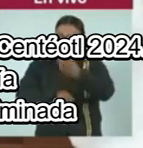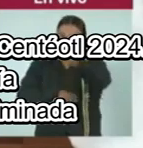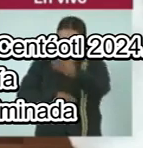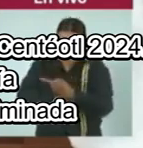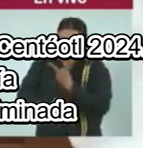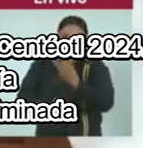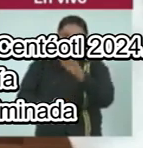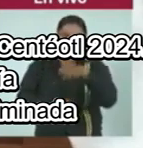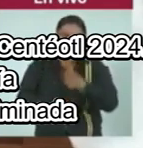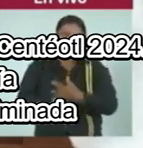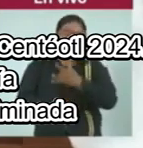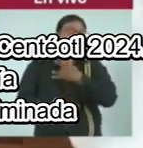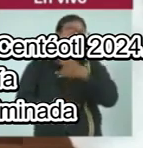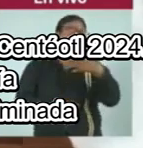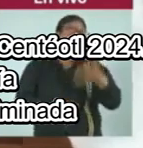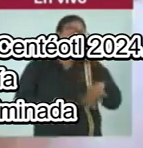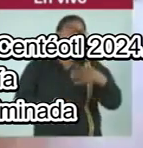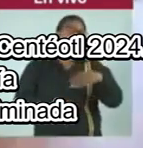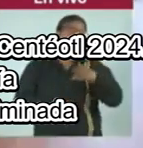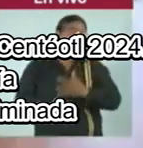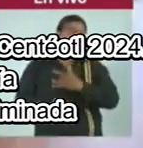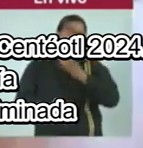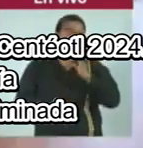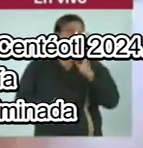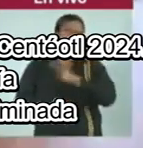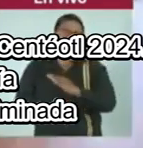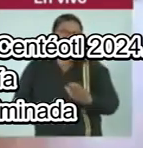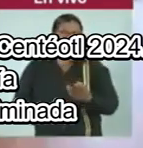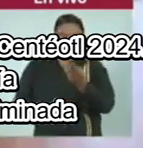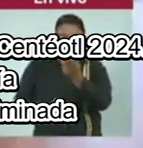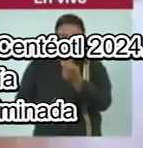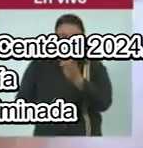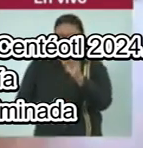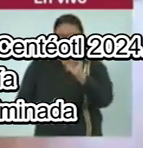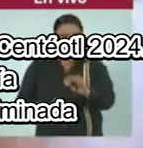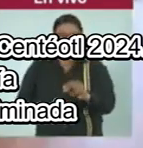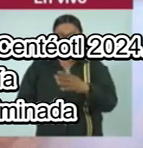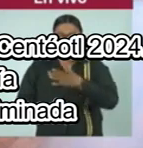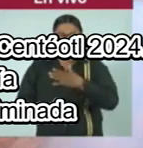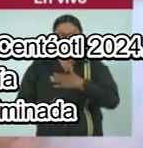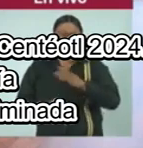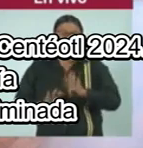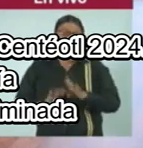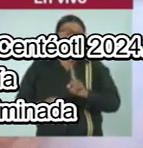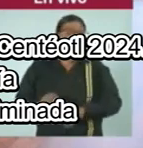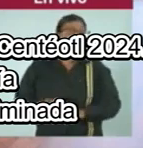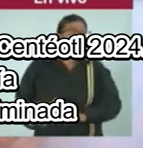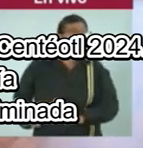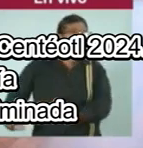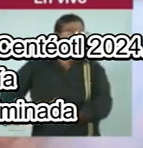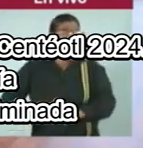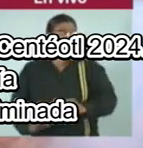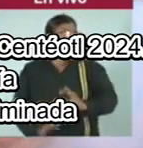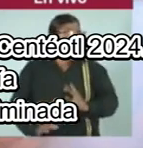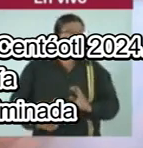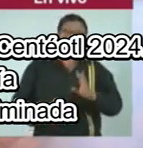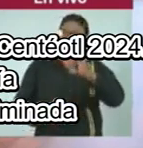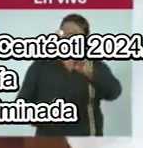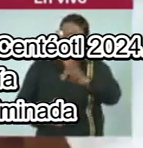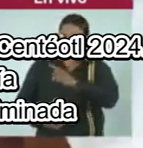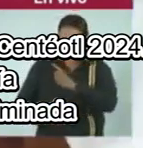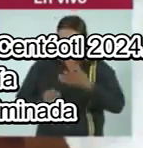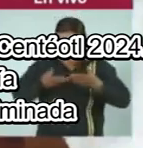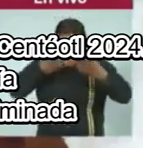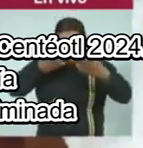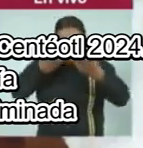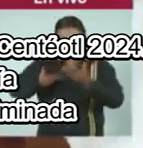eso me hizo sentir muy muy mal porque ese no es mi papel no la discordia al contrario tenemos que estar Unidos